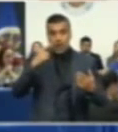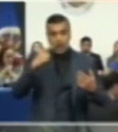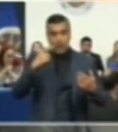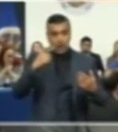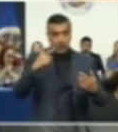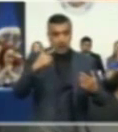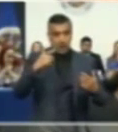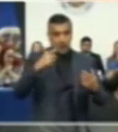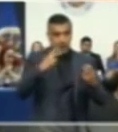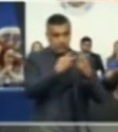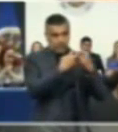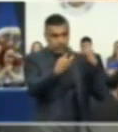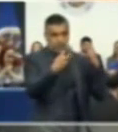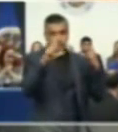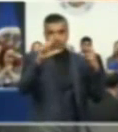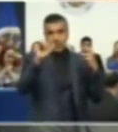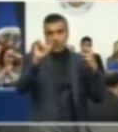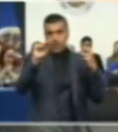desde Lima.